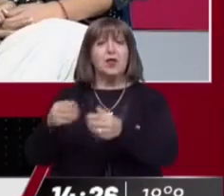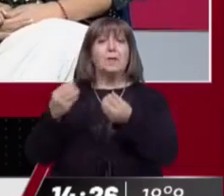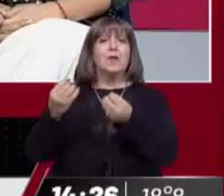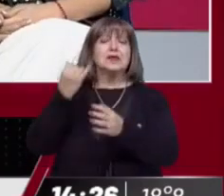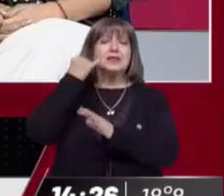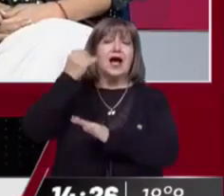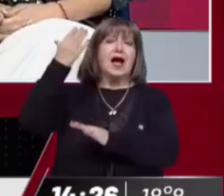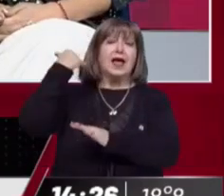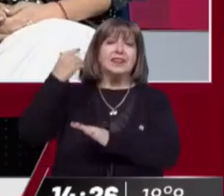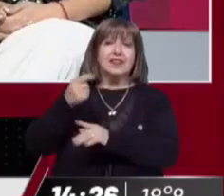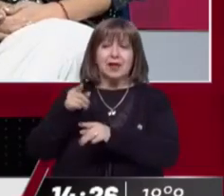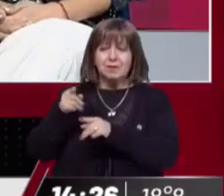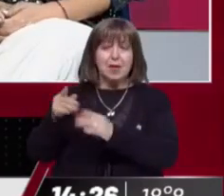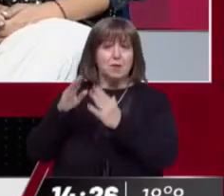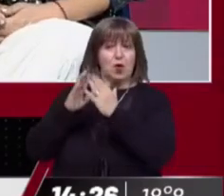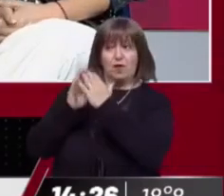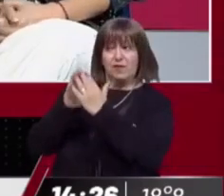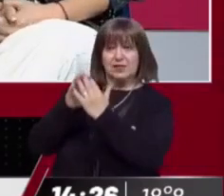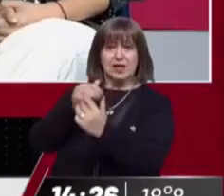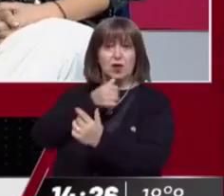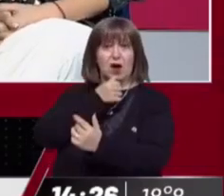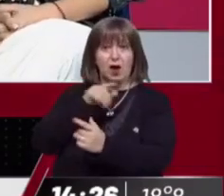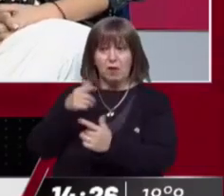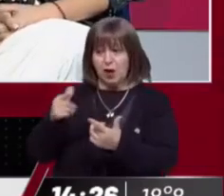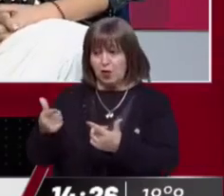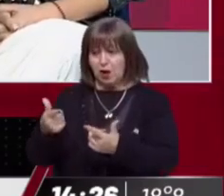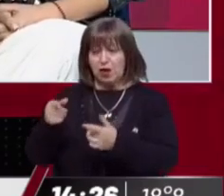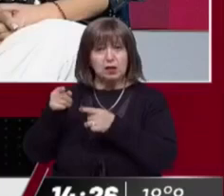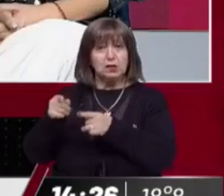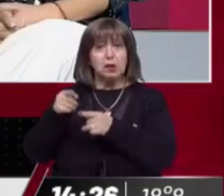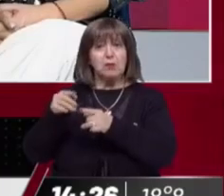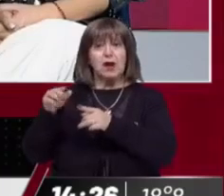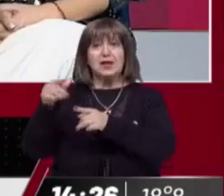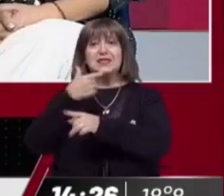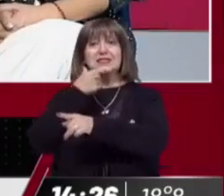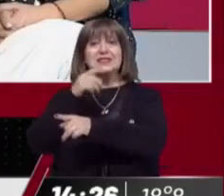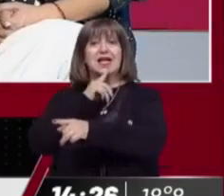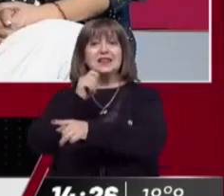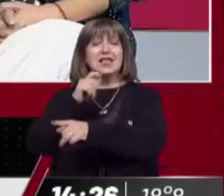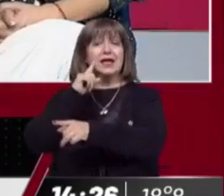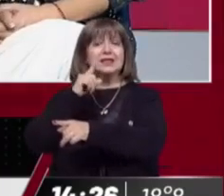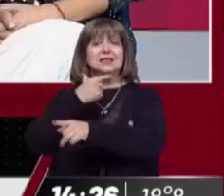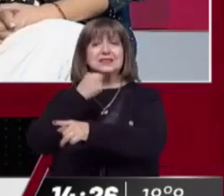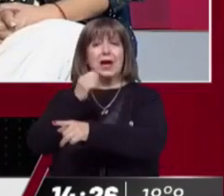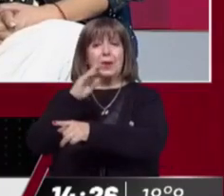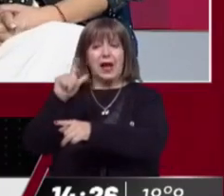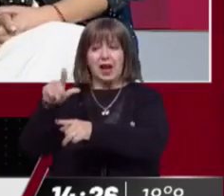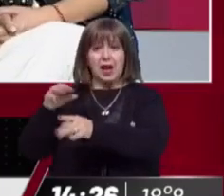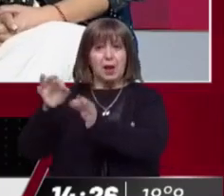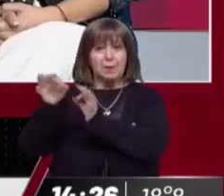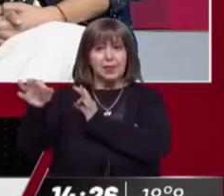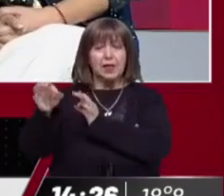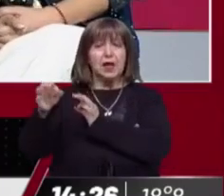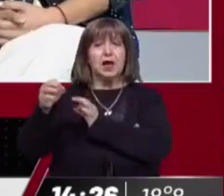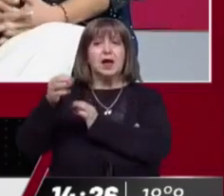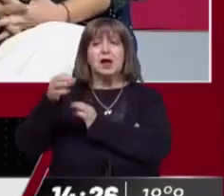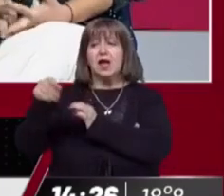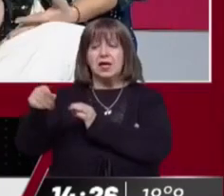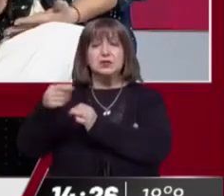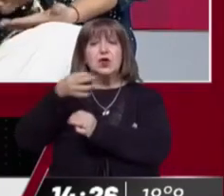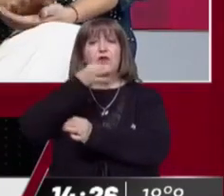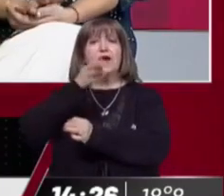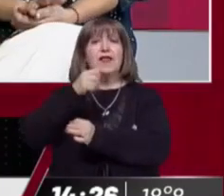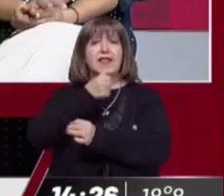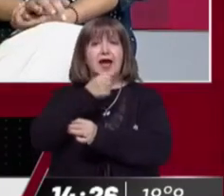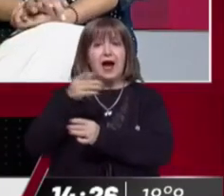tiempo que les falta el agua a ellos mismos, y después enterarse que en Santa Isabel la están comercializando, es algo que ha caído realmente